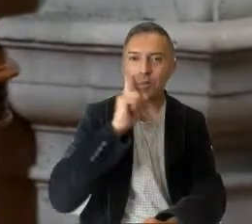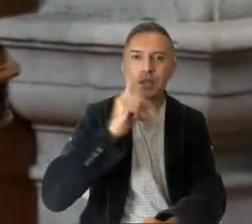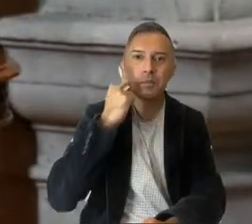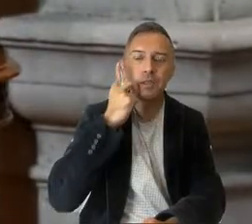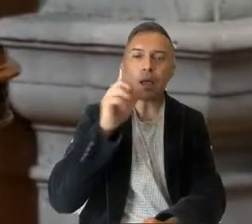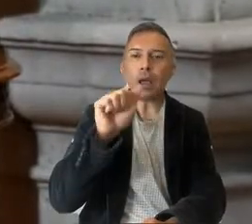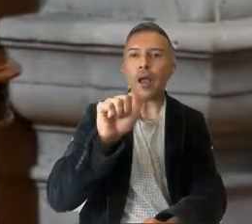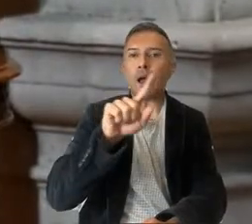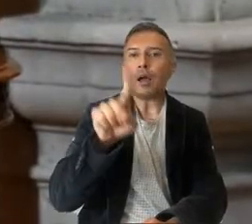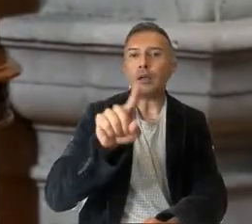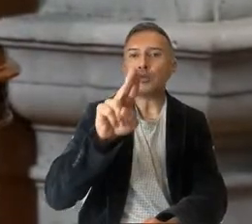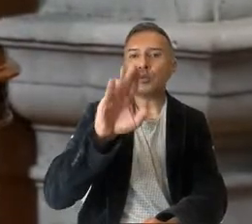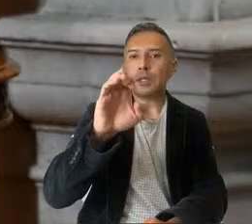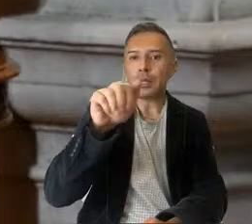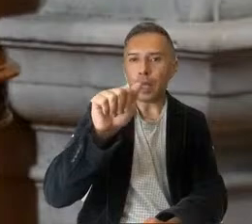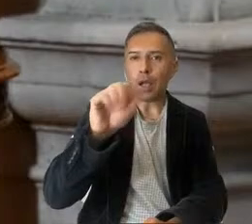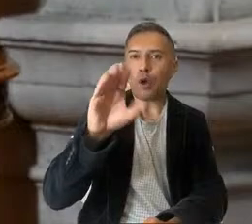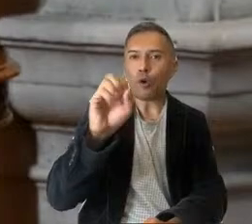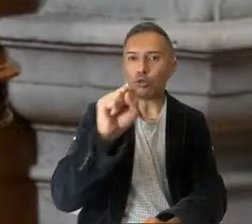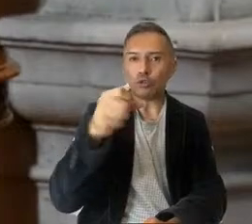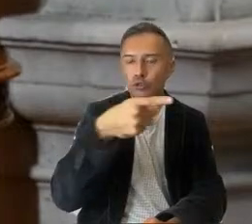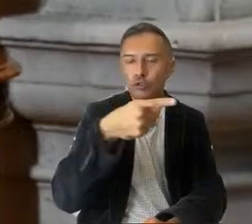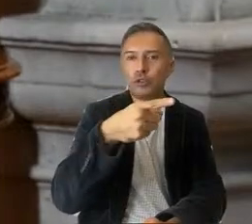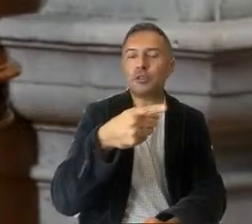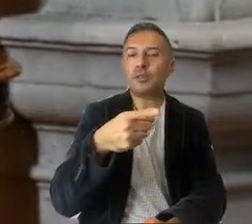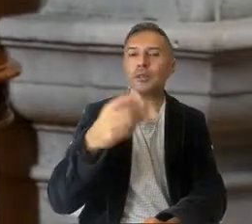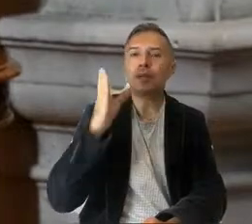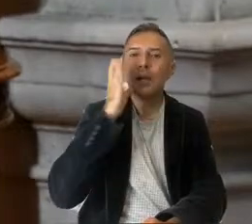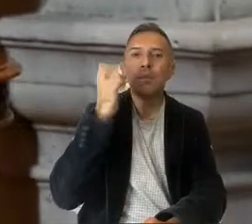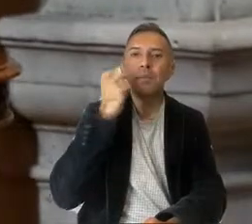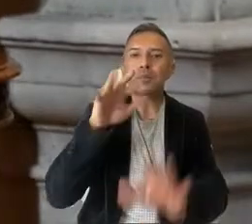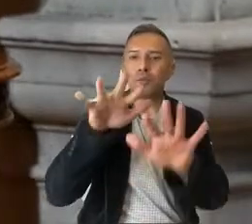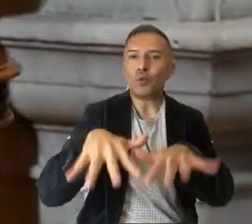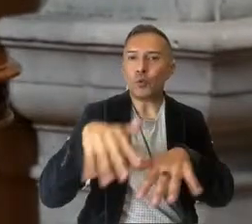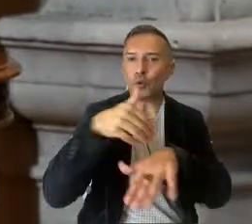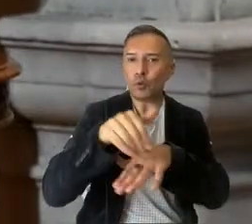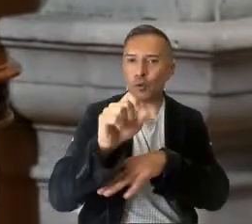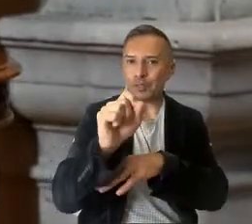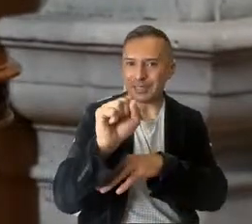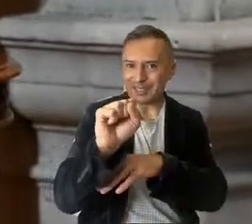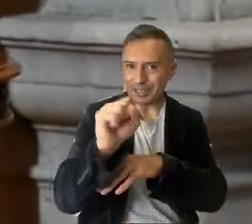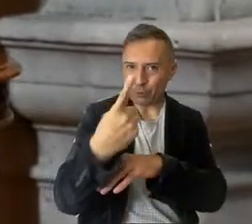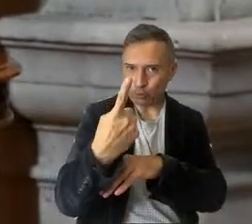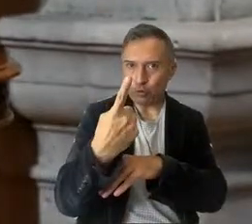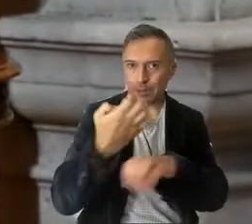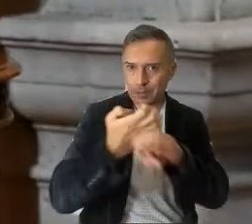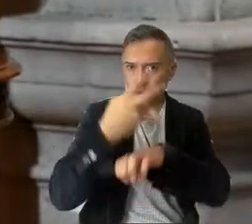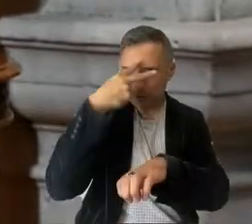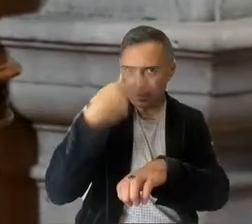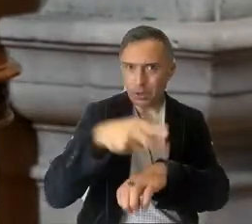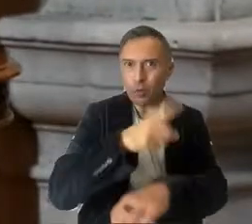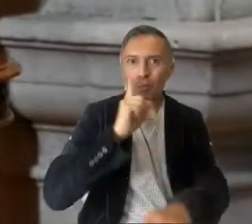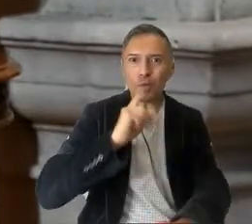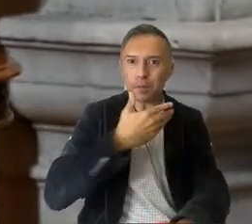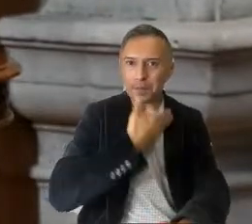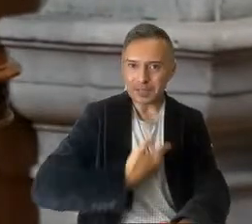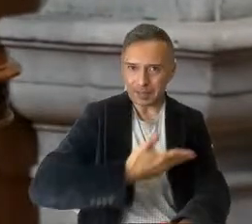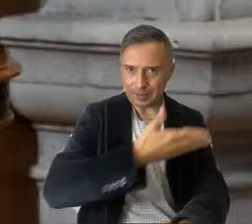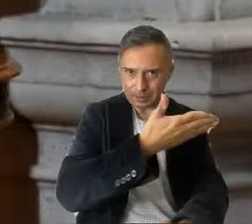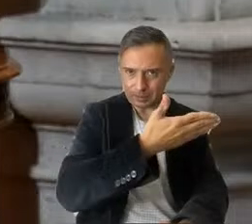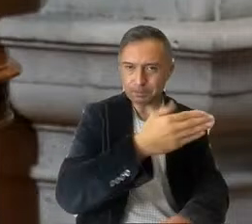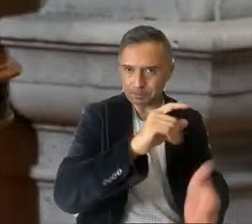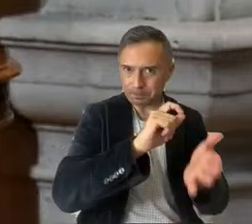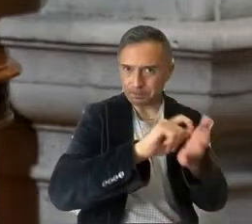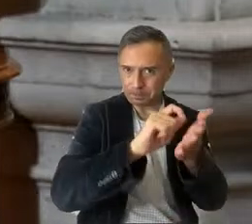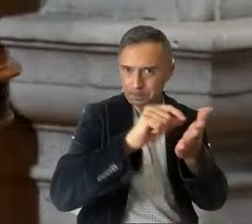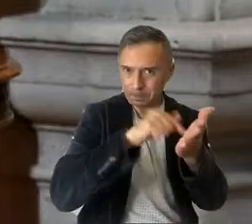Diputada Azucena Cisneros Cos, presidenta de la Honorable 60ª Legislatura del Estado de México, presente. En